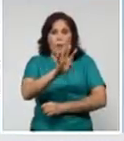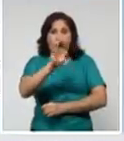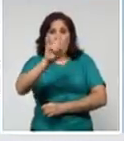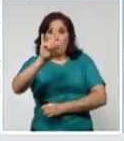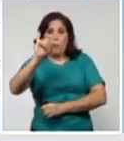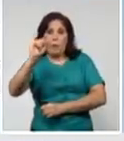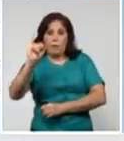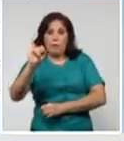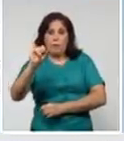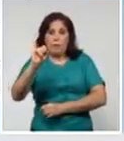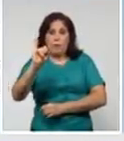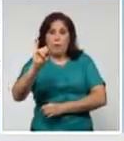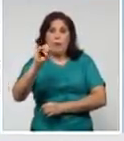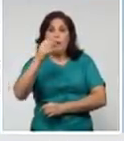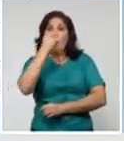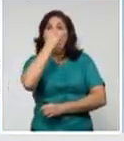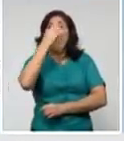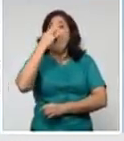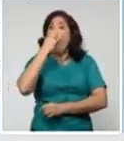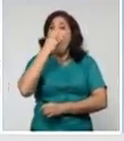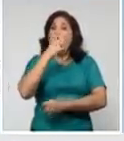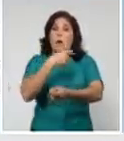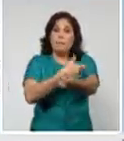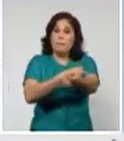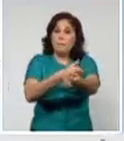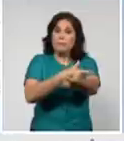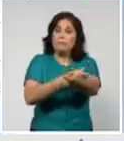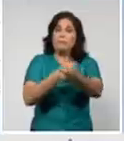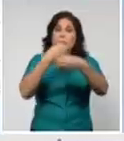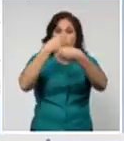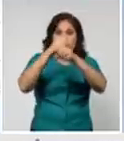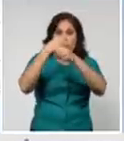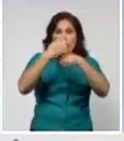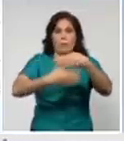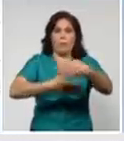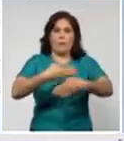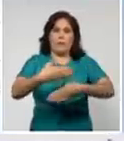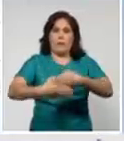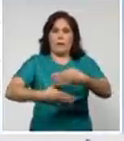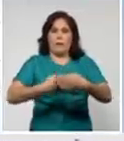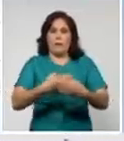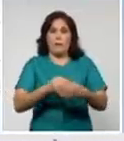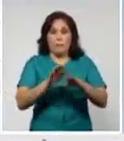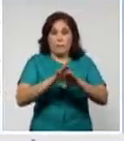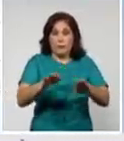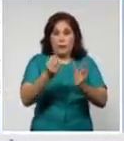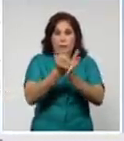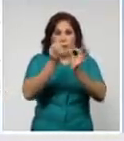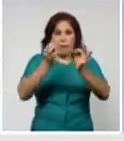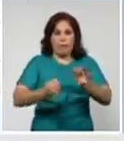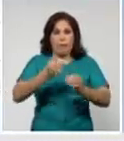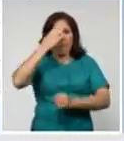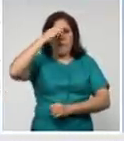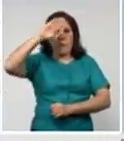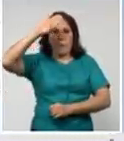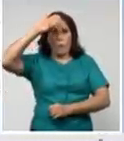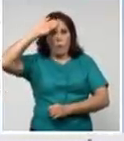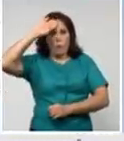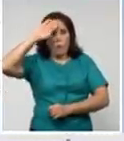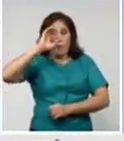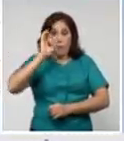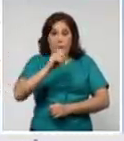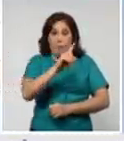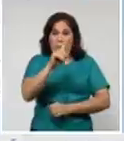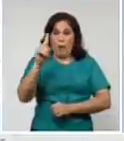382.496 muestras analizadas, muestras procesadas. Y ya se han confirmado en Cuba, desde el 11